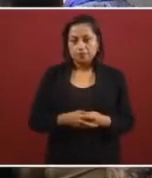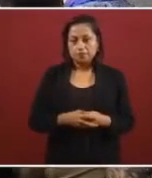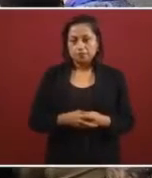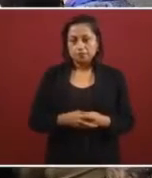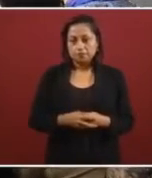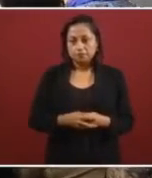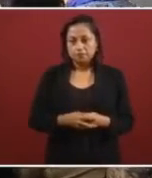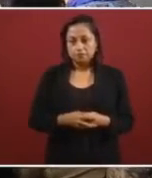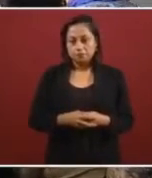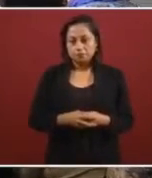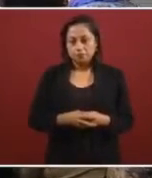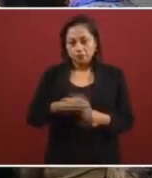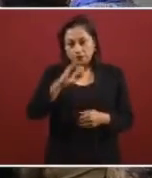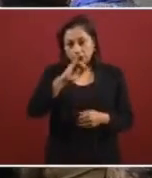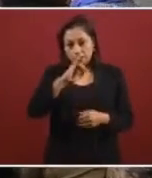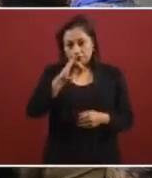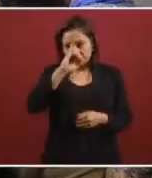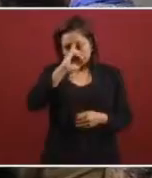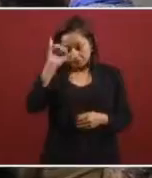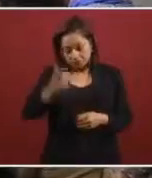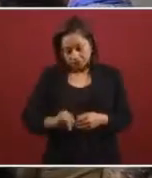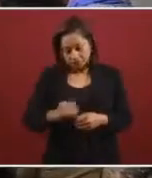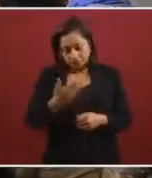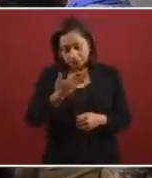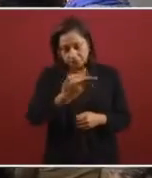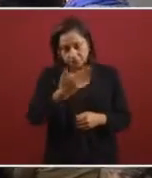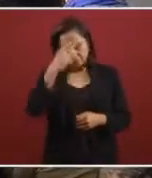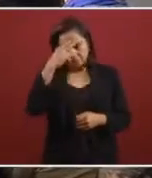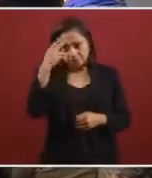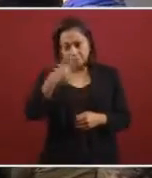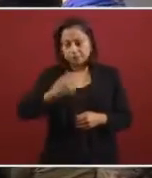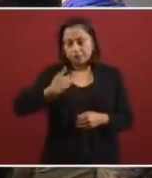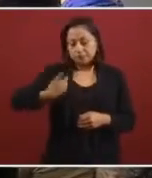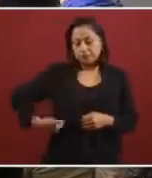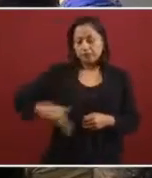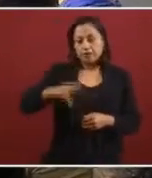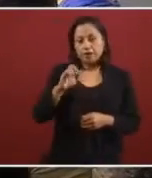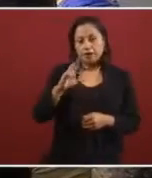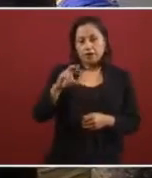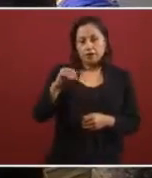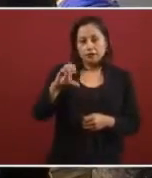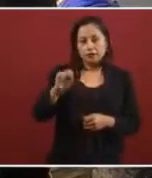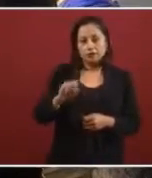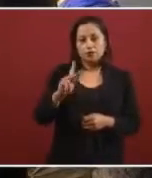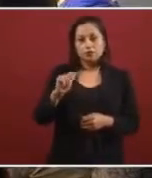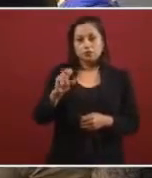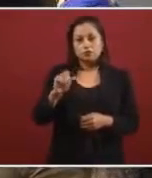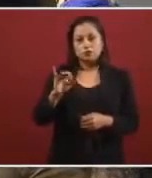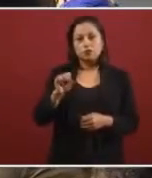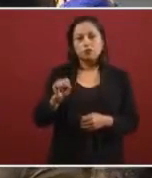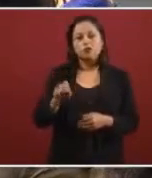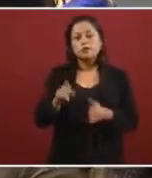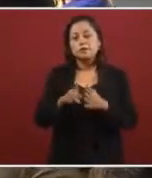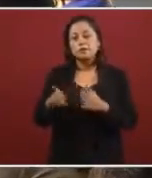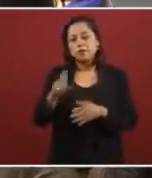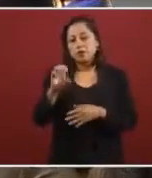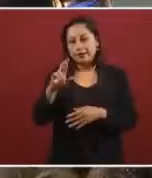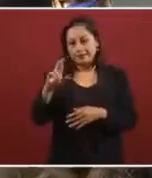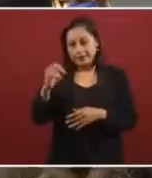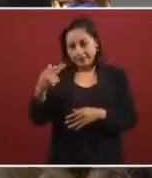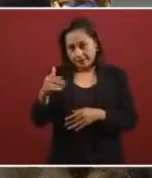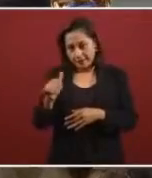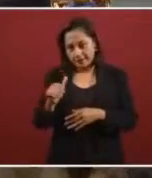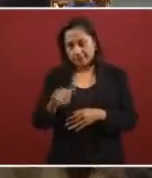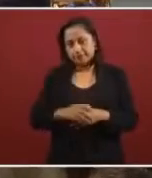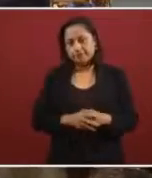Jefe del Estado mexicano, Carlos Pozos, reportero de Petróleo y Energía. He's Buenos días Carlos a quienes Pozos nos from ven y a quienes nos escuchan.